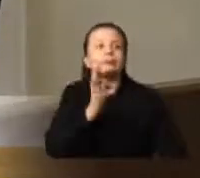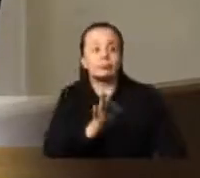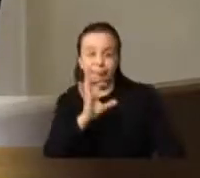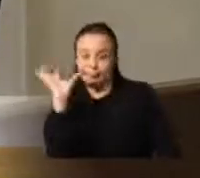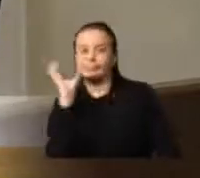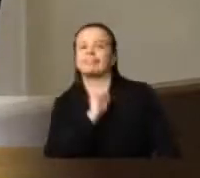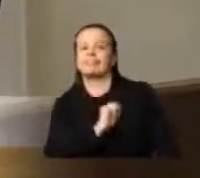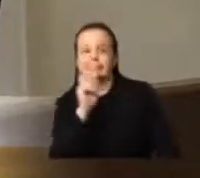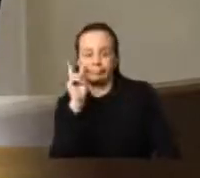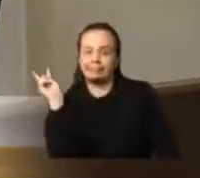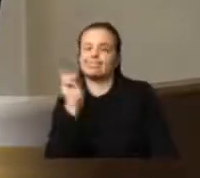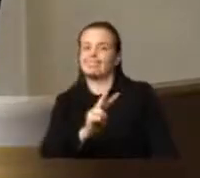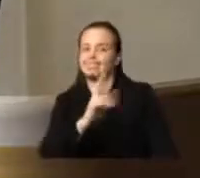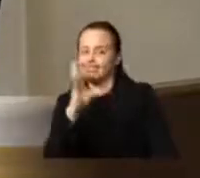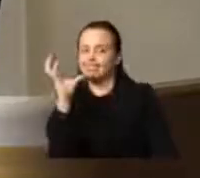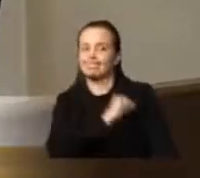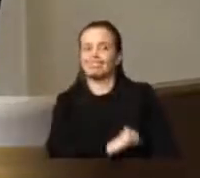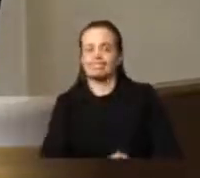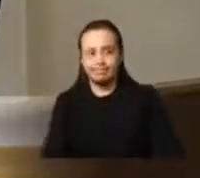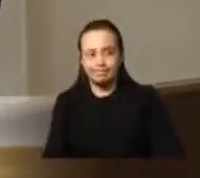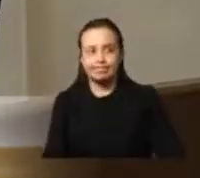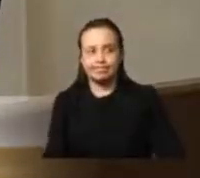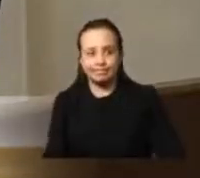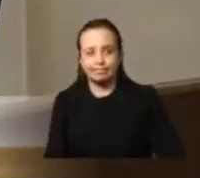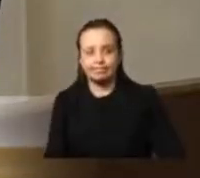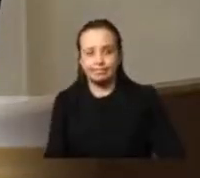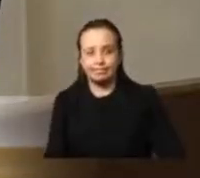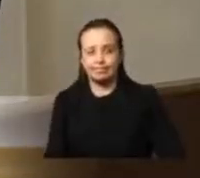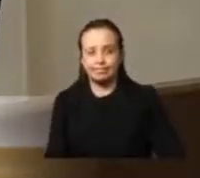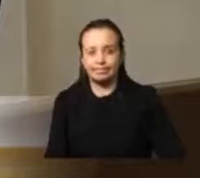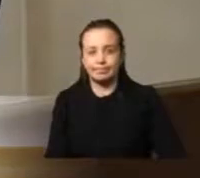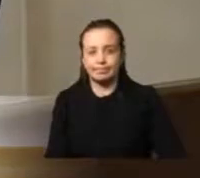organizado estos procedimientos de la fuerza pública.